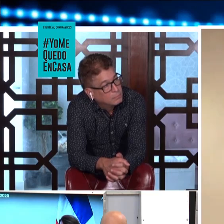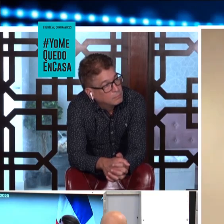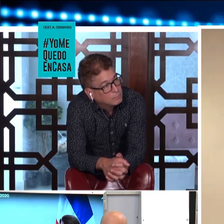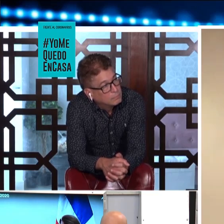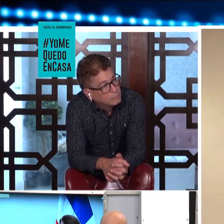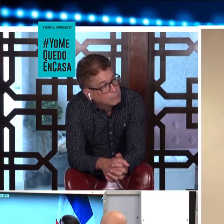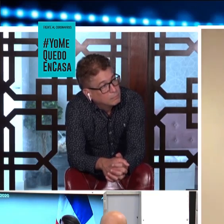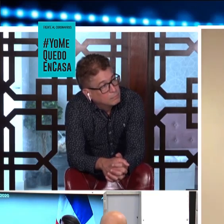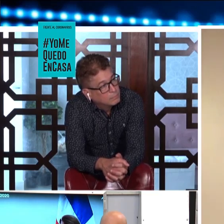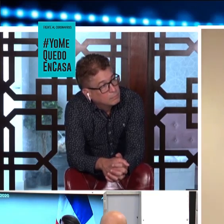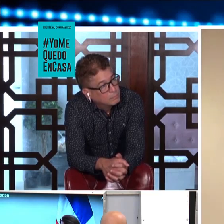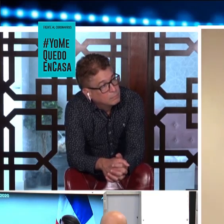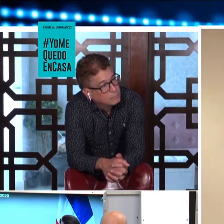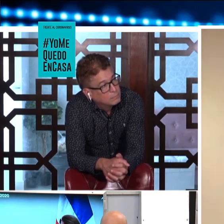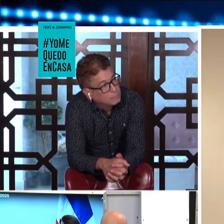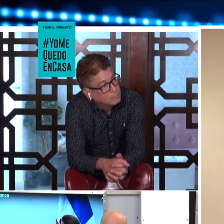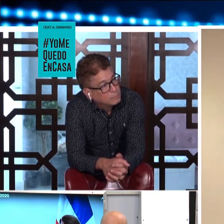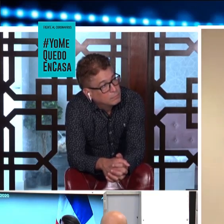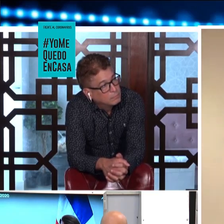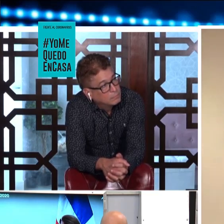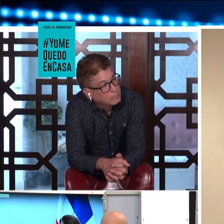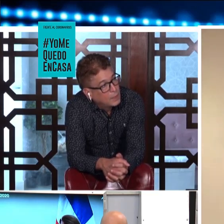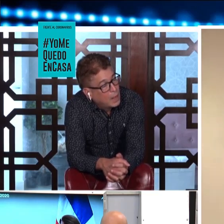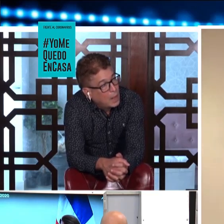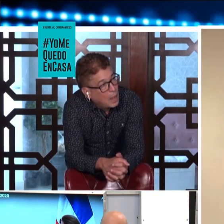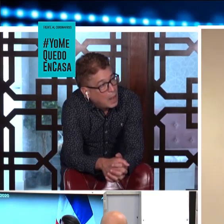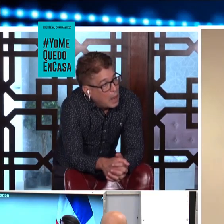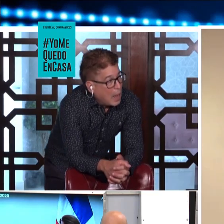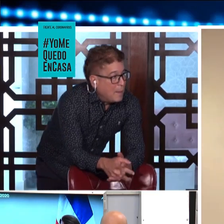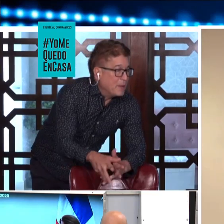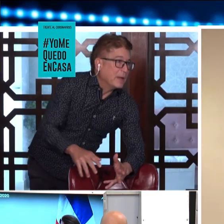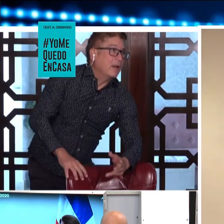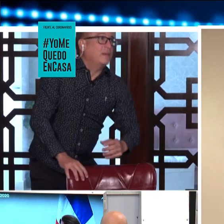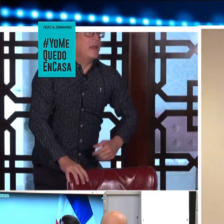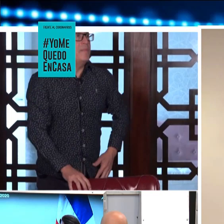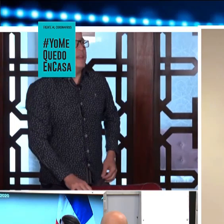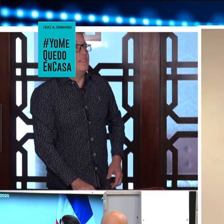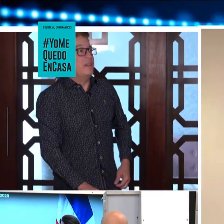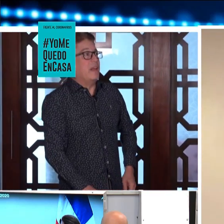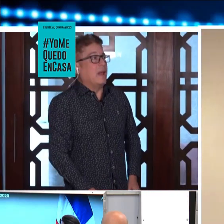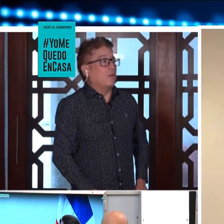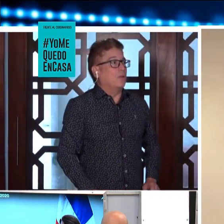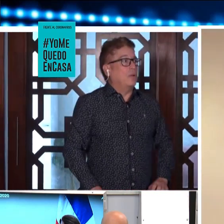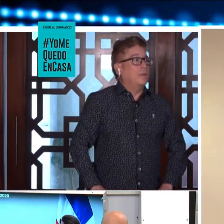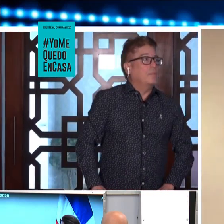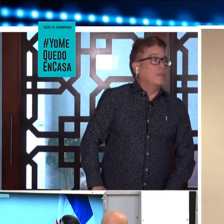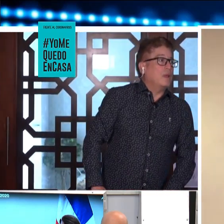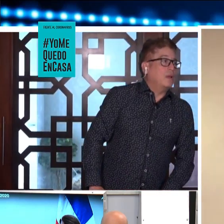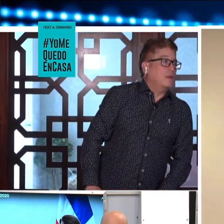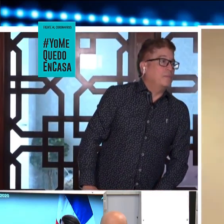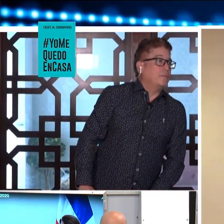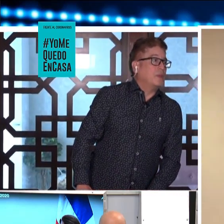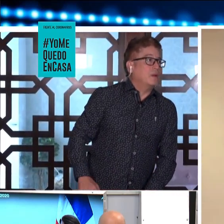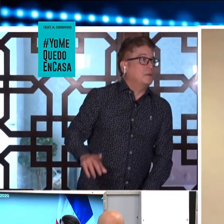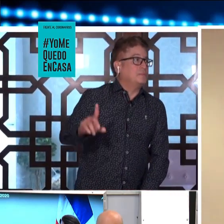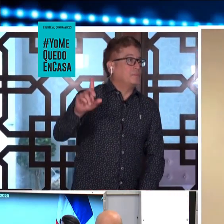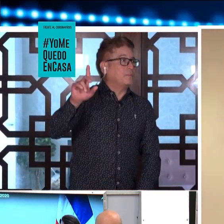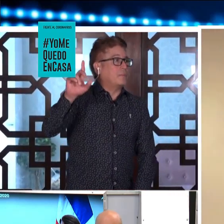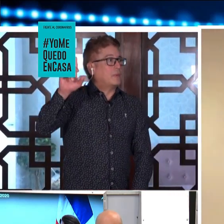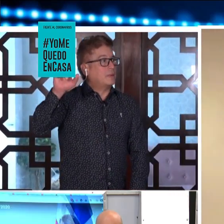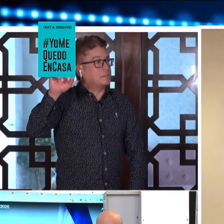de la AFP, ¿para cuándo, hermano querido, querido hermano? Hemos tratado... Déjame decirte algo.